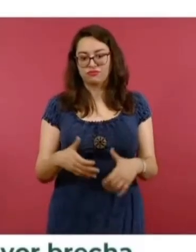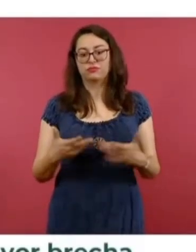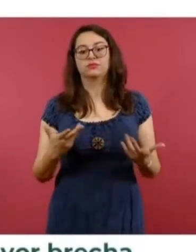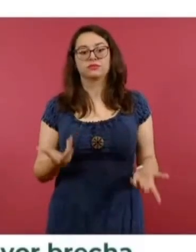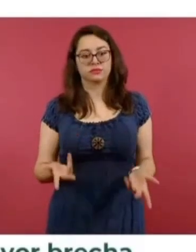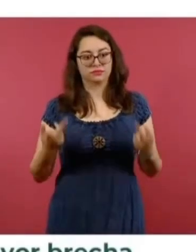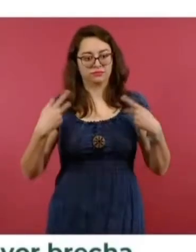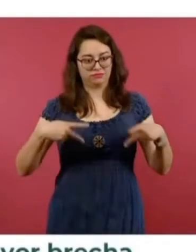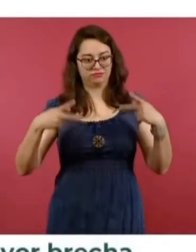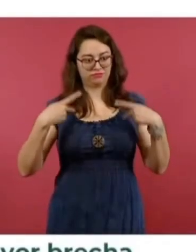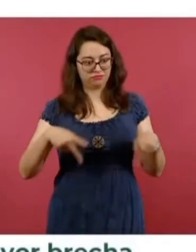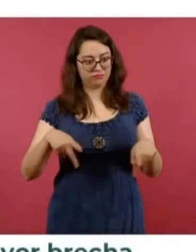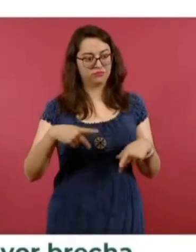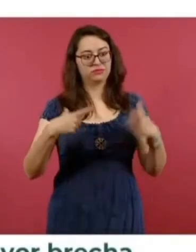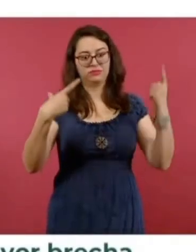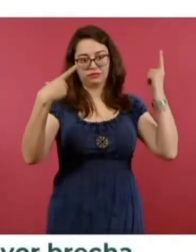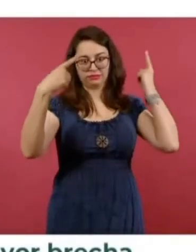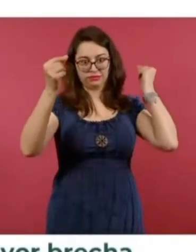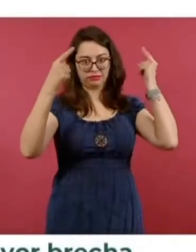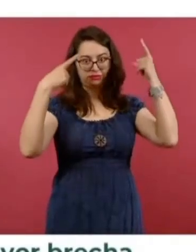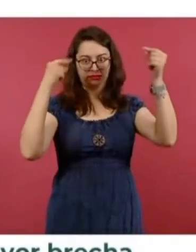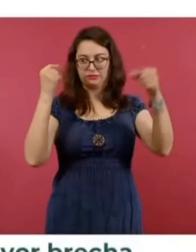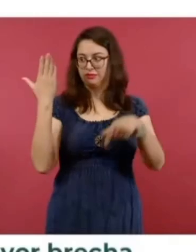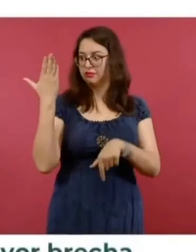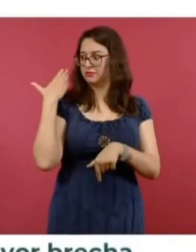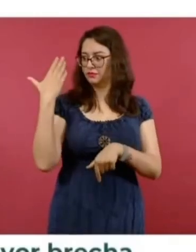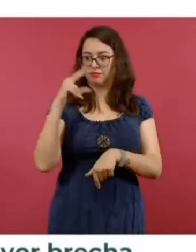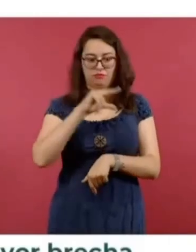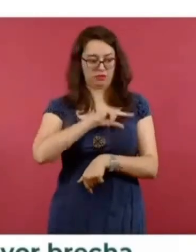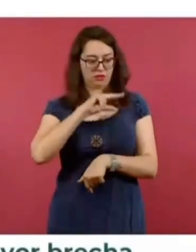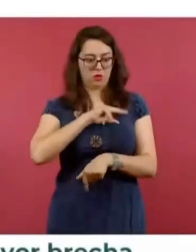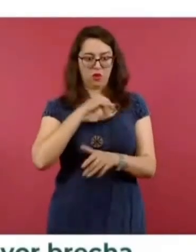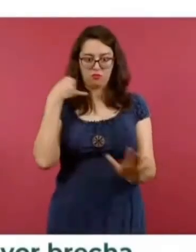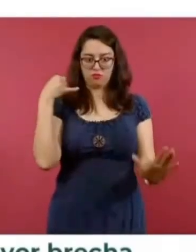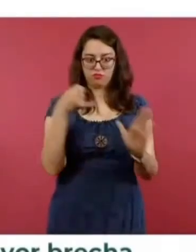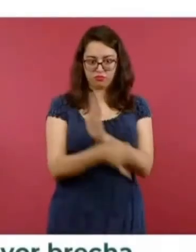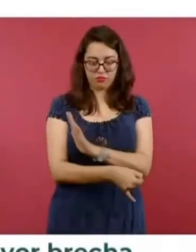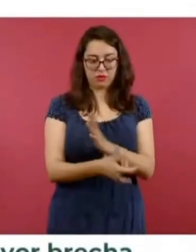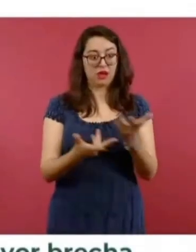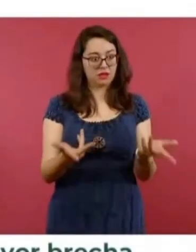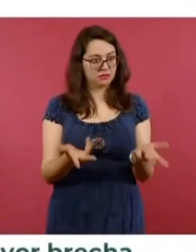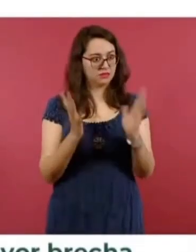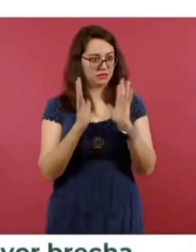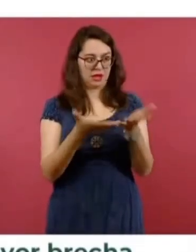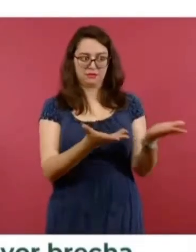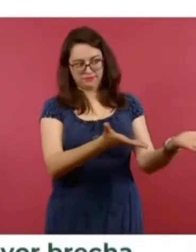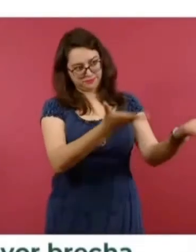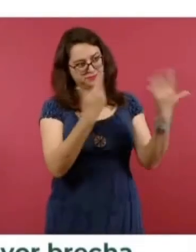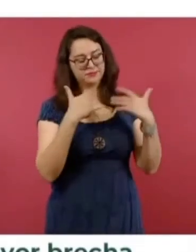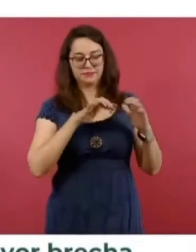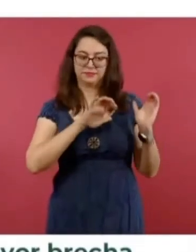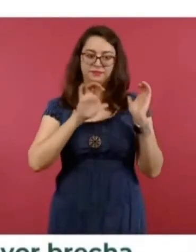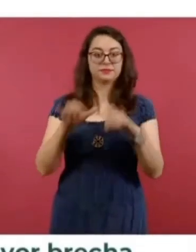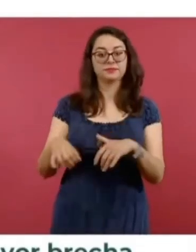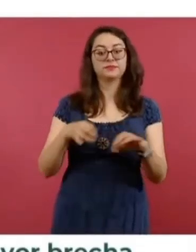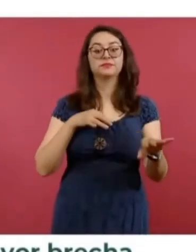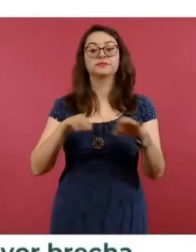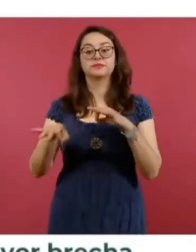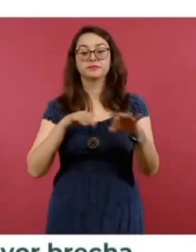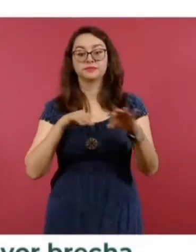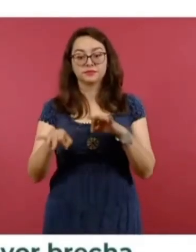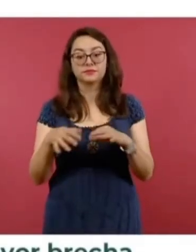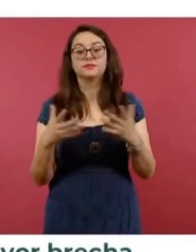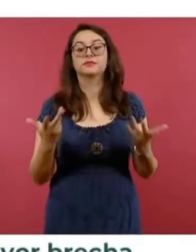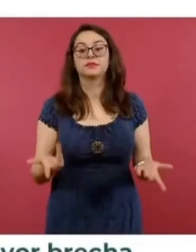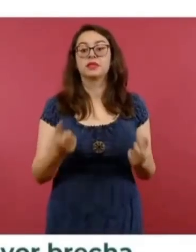recién graduados gracias al incremento de las becas de residentes que iniciaron en 2019, el convenio que tenemos con los